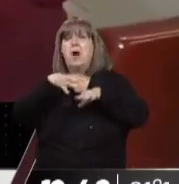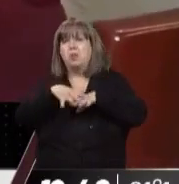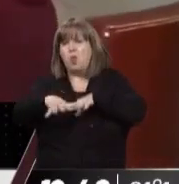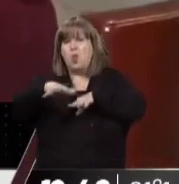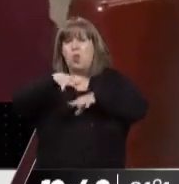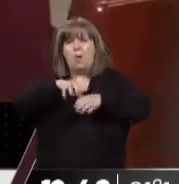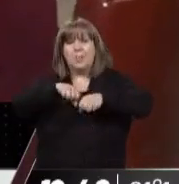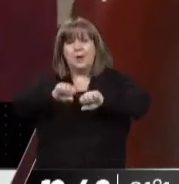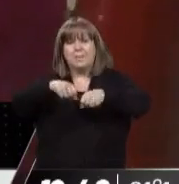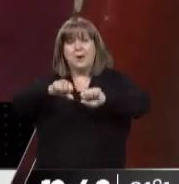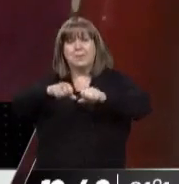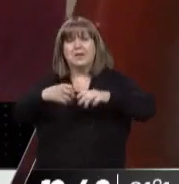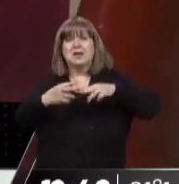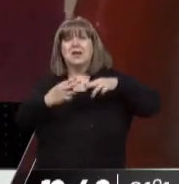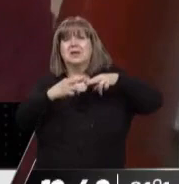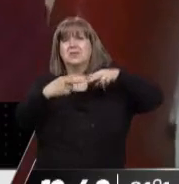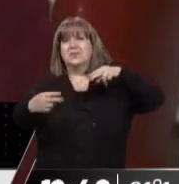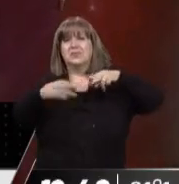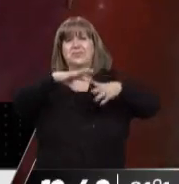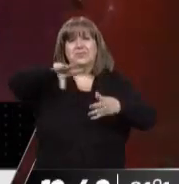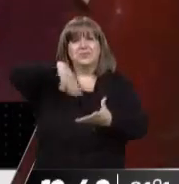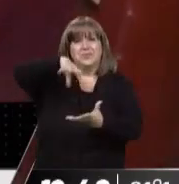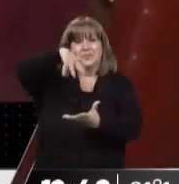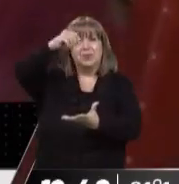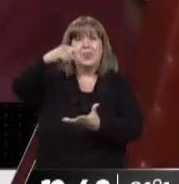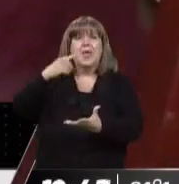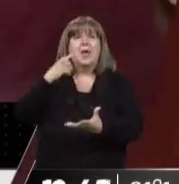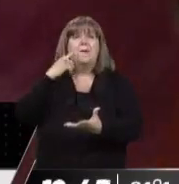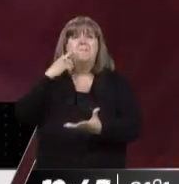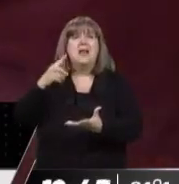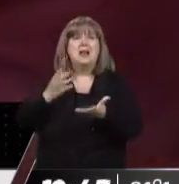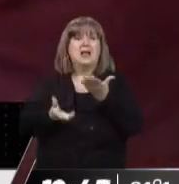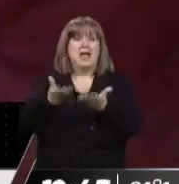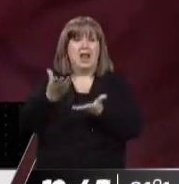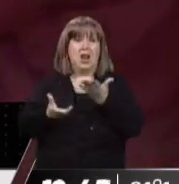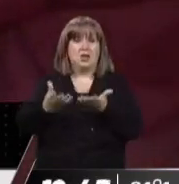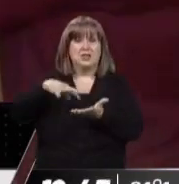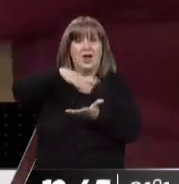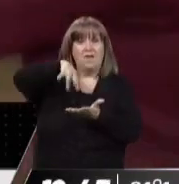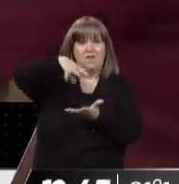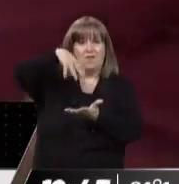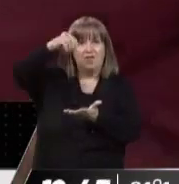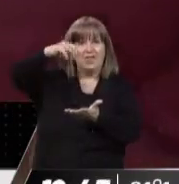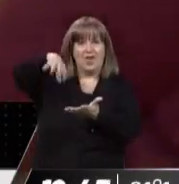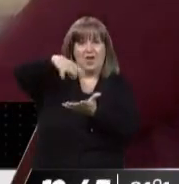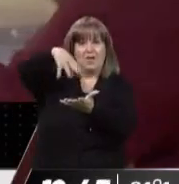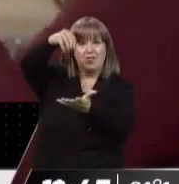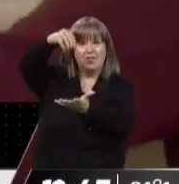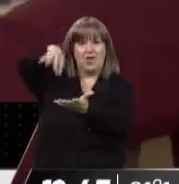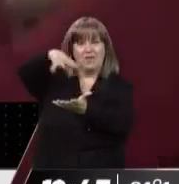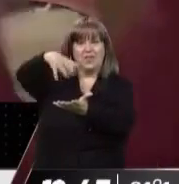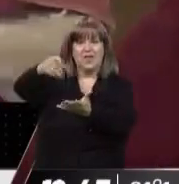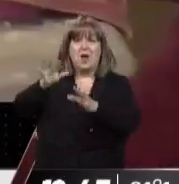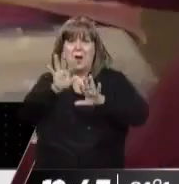1000 kilos de tallarines para ayudar con la operación de Benicio. Ya vamos a hablar dos palabritas de eso, pero me quiero quedar con este ejército de